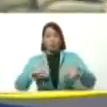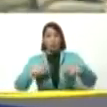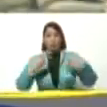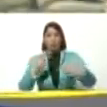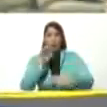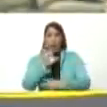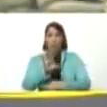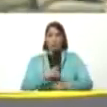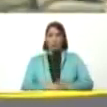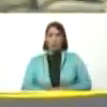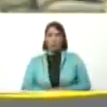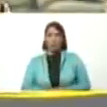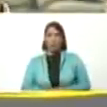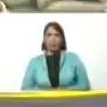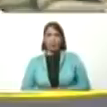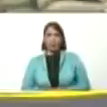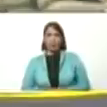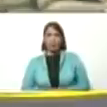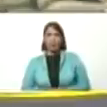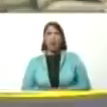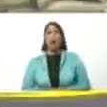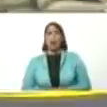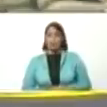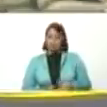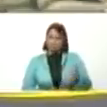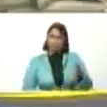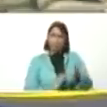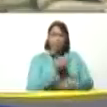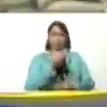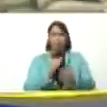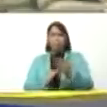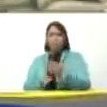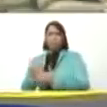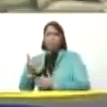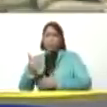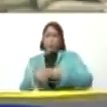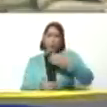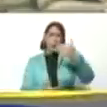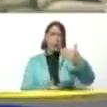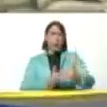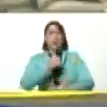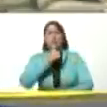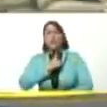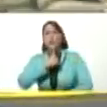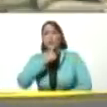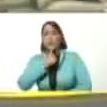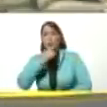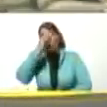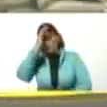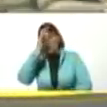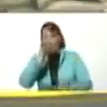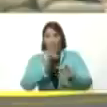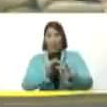país que va surgiendo poquito a poco, con paciencia, con fe,